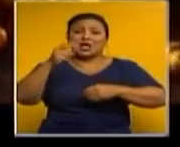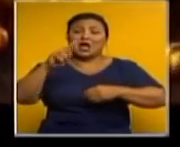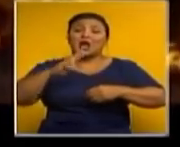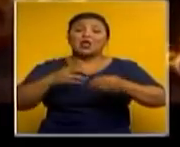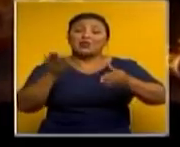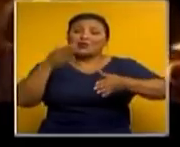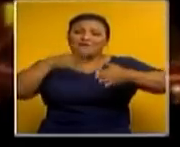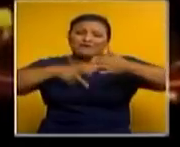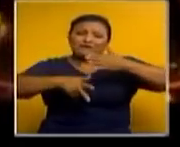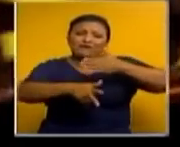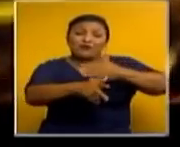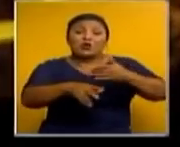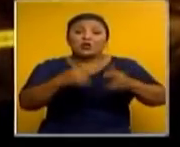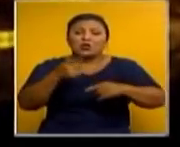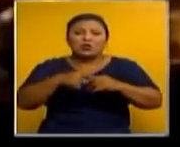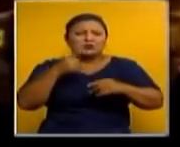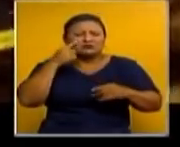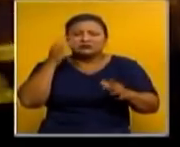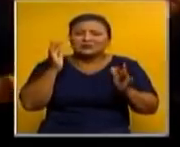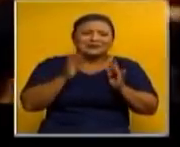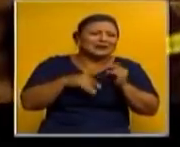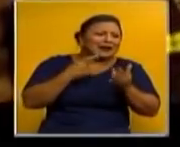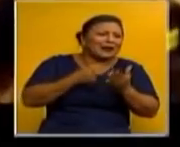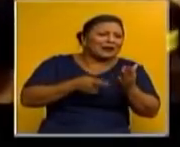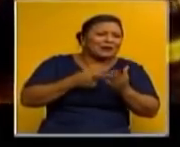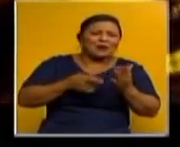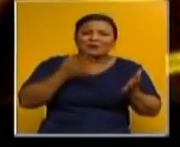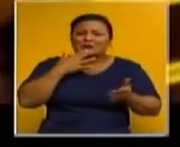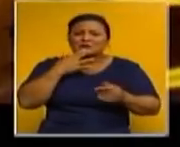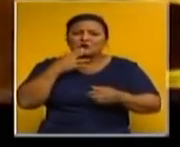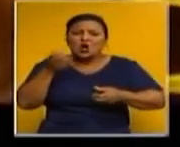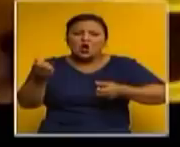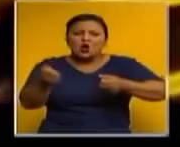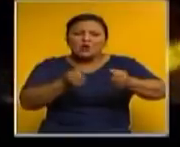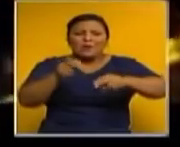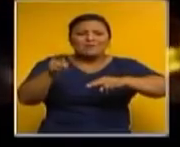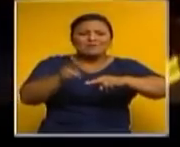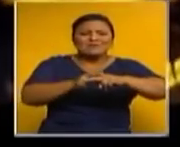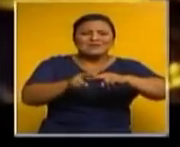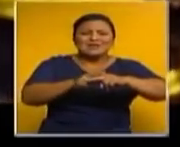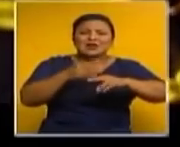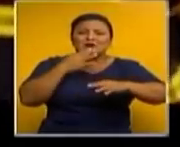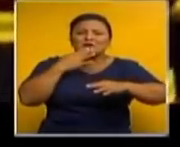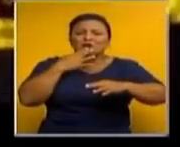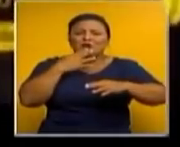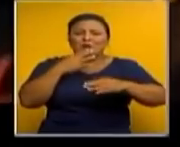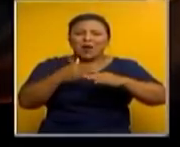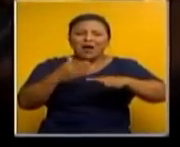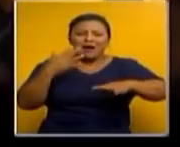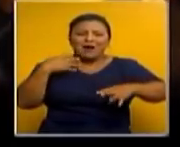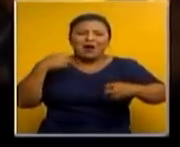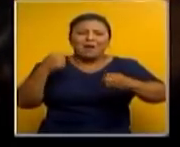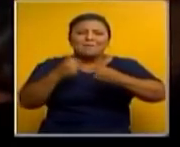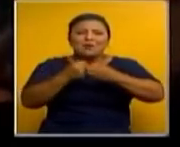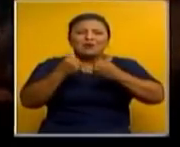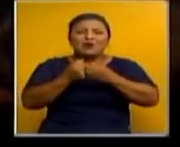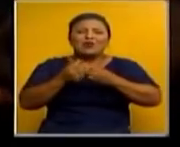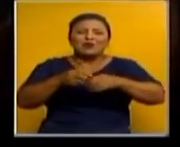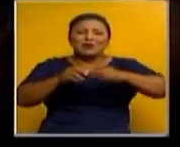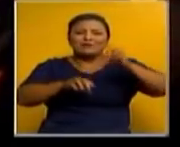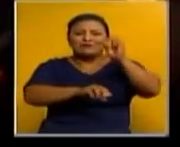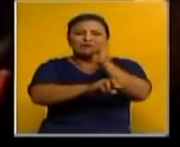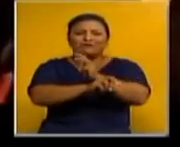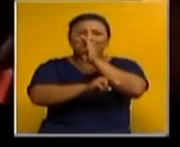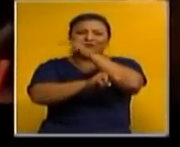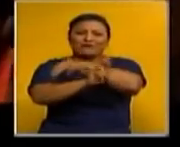de San Roque. Se desconocen las causas por qué un vehículo taxi había impactado en la parte posterior de una volqueta,